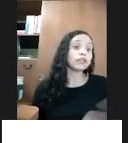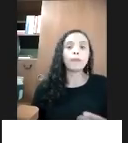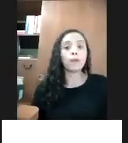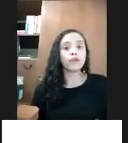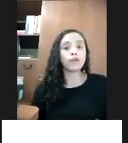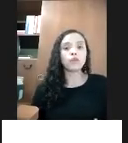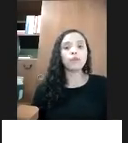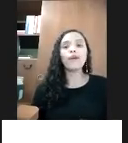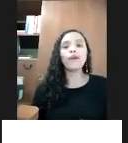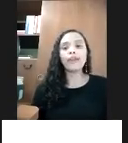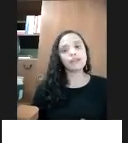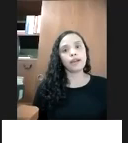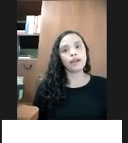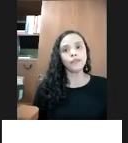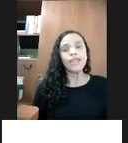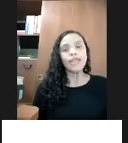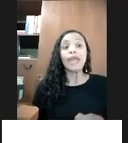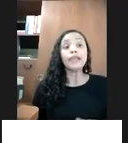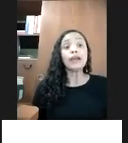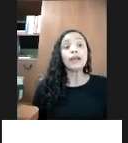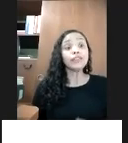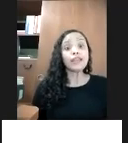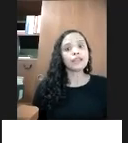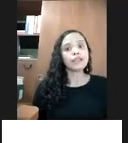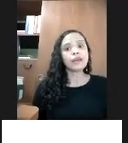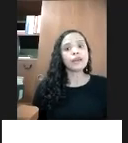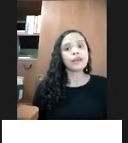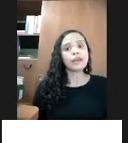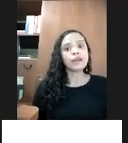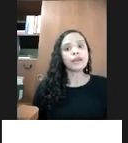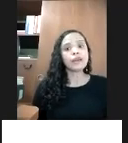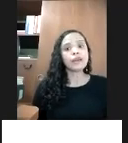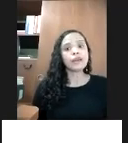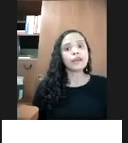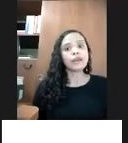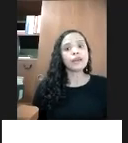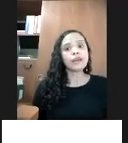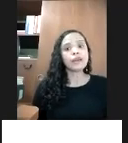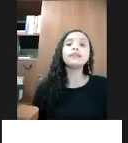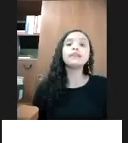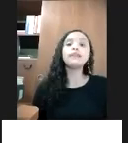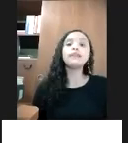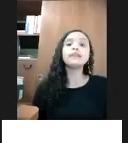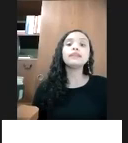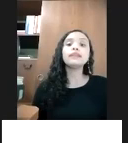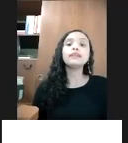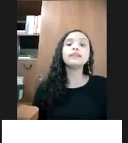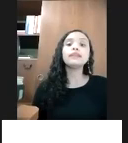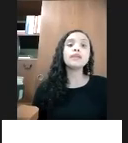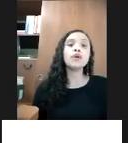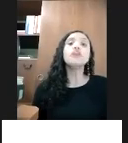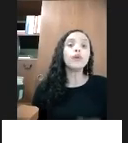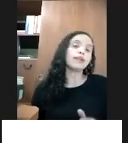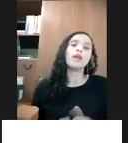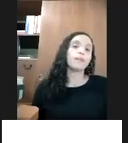su ropa como de su cuerpo, es delicado. Es delicado y tiene que llamarnos mucho la atención porque la escasez de este servicio